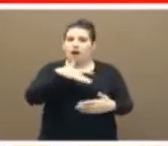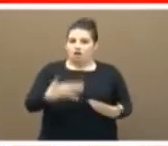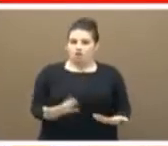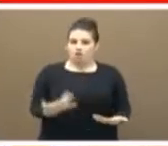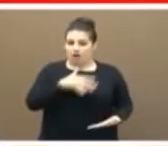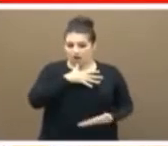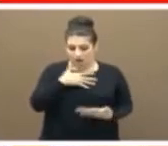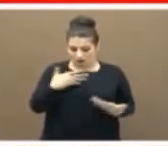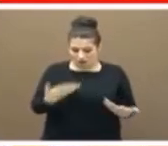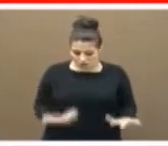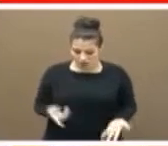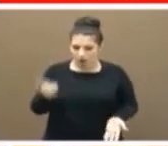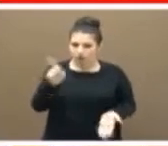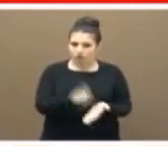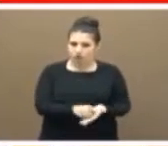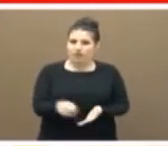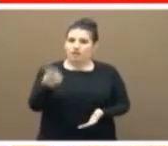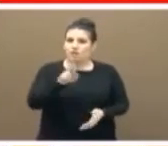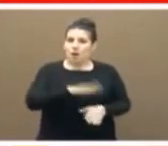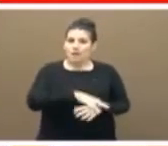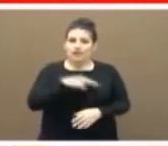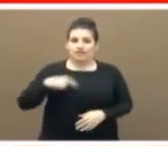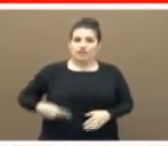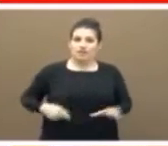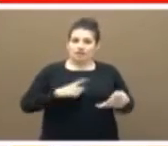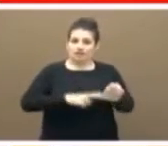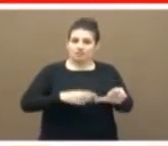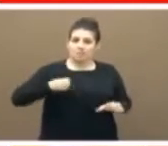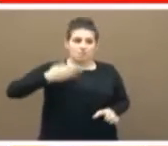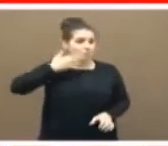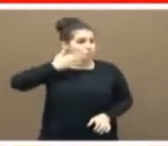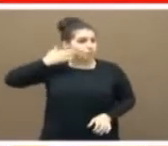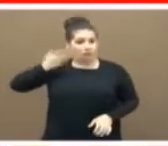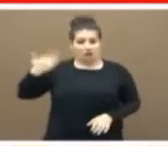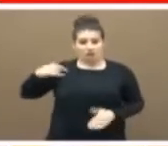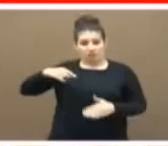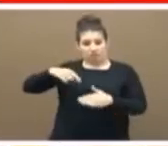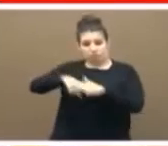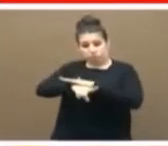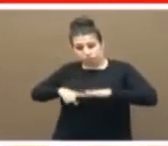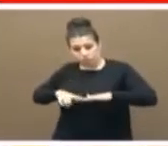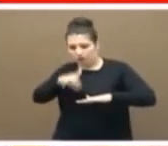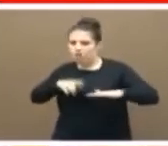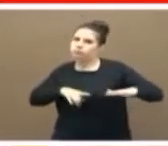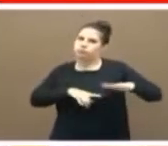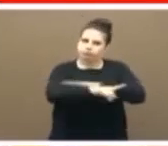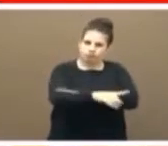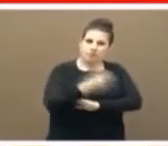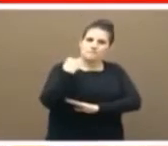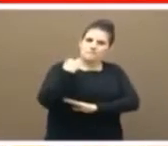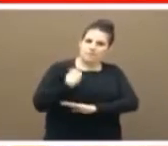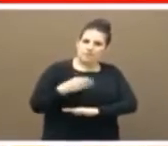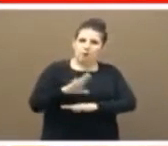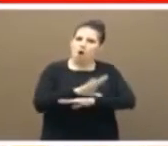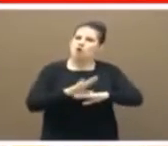hoy por hoy y recuperar para la sanidad extremeña el prestigio que estaba perdiendo, es de un consejero que merece